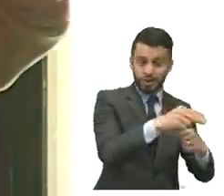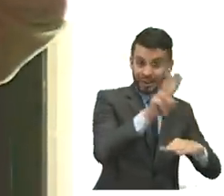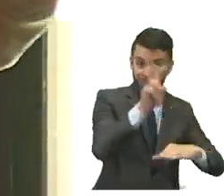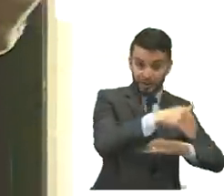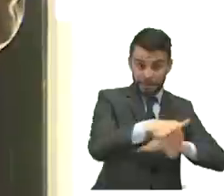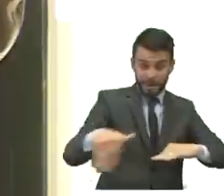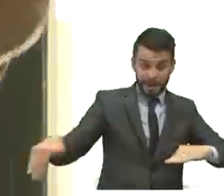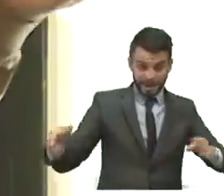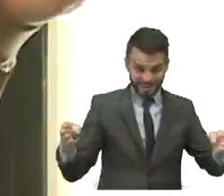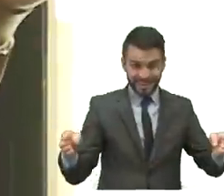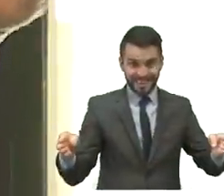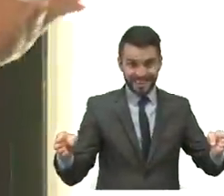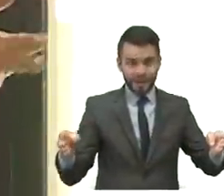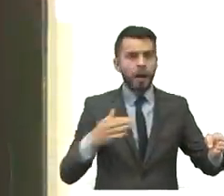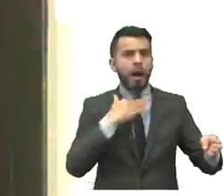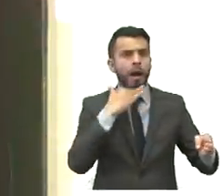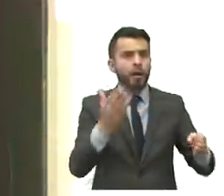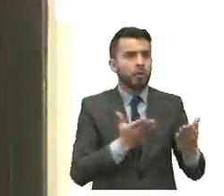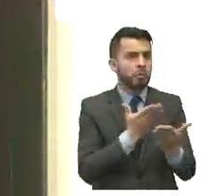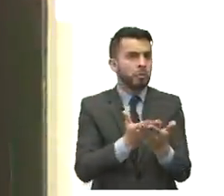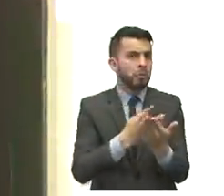algún proyecto